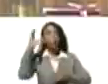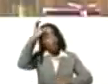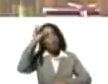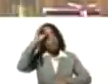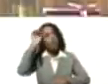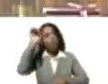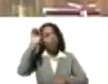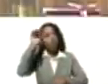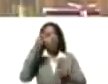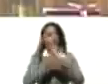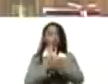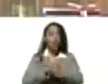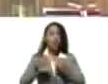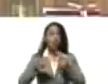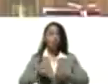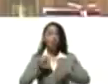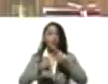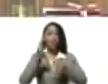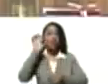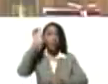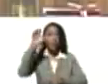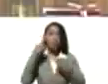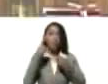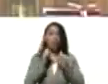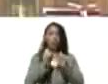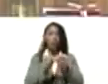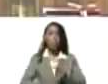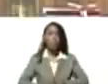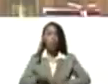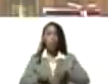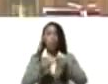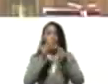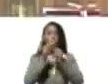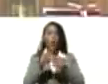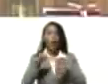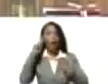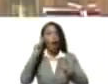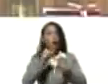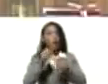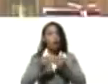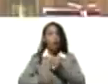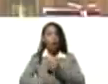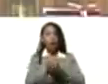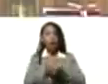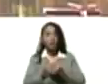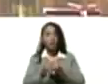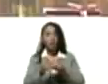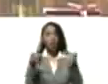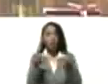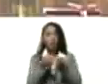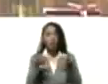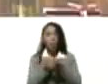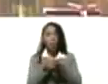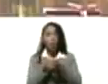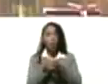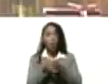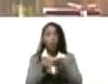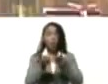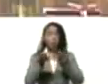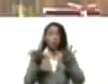futuro conciencia de patria para seguir construyendo hacia adelante una generación brillante